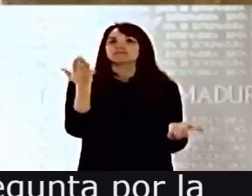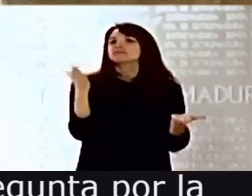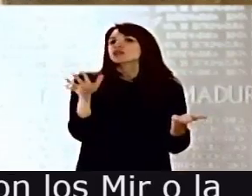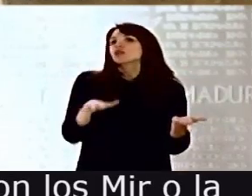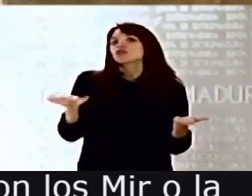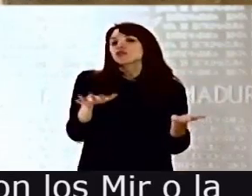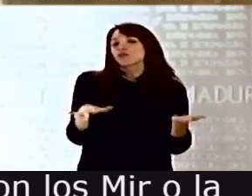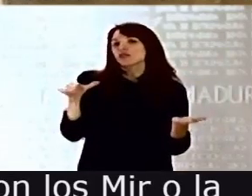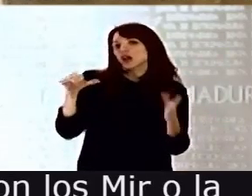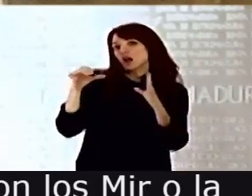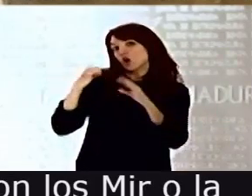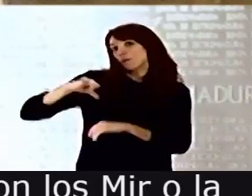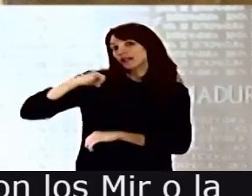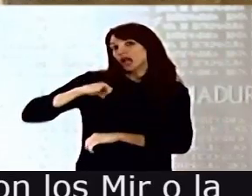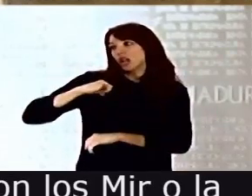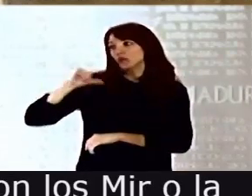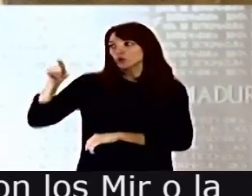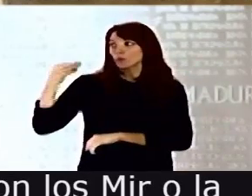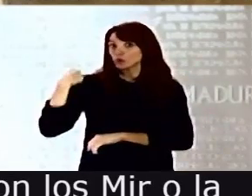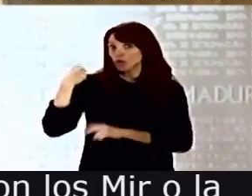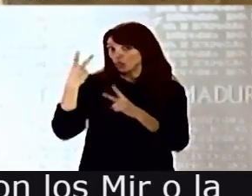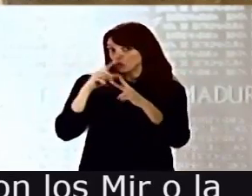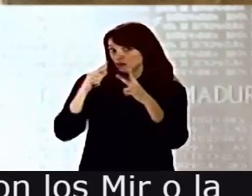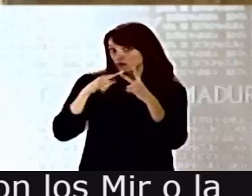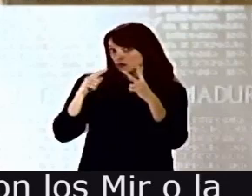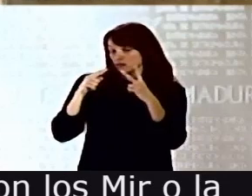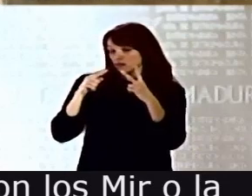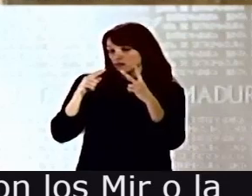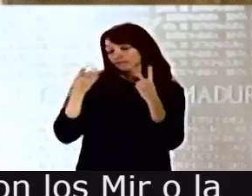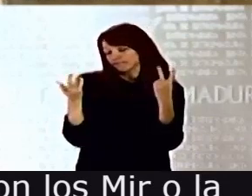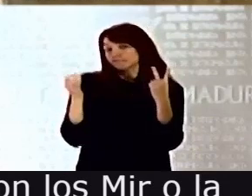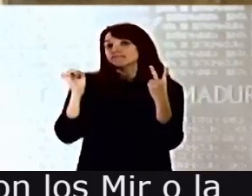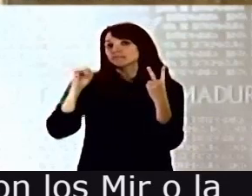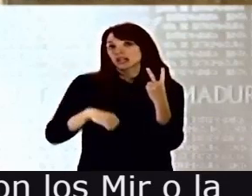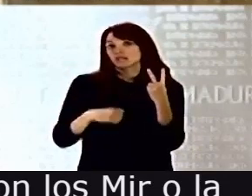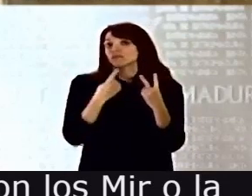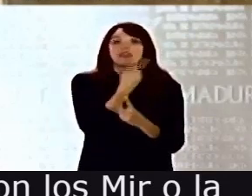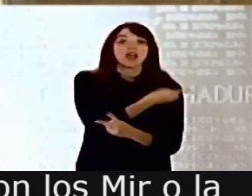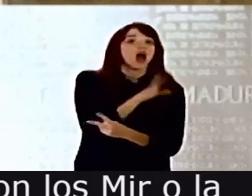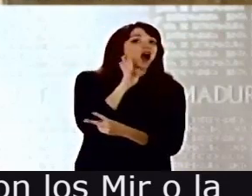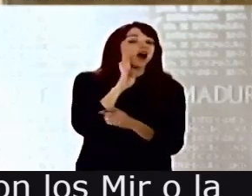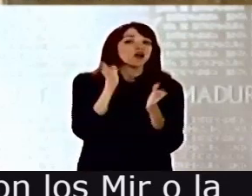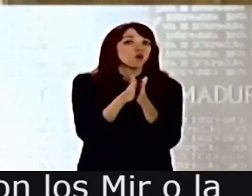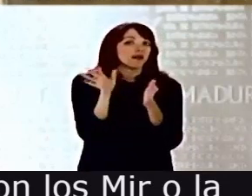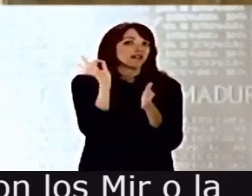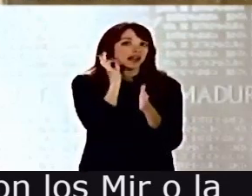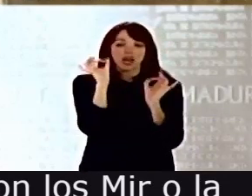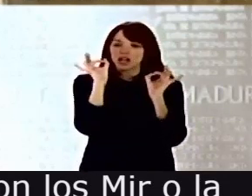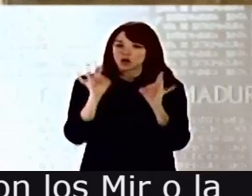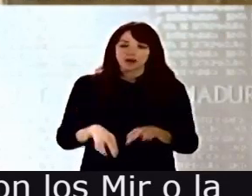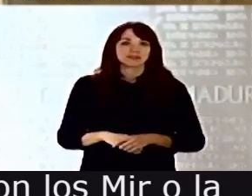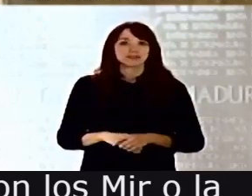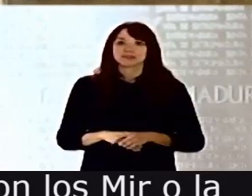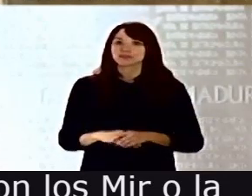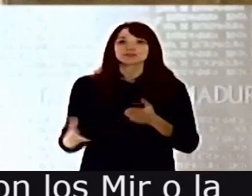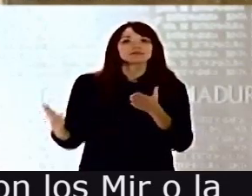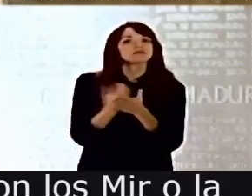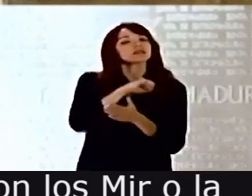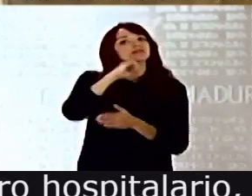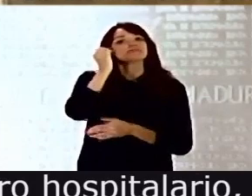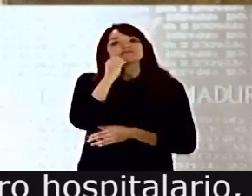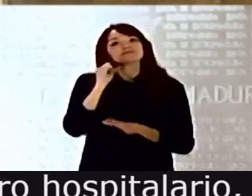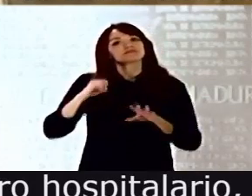un centro hospitalario. ¿Por las dos cosas? Sí, pues lo mismo que le decía a su compañera. Todas las manifestaciones